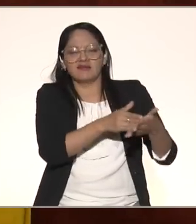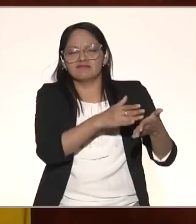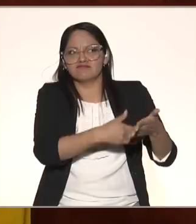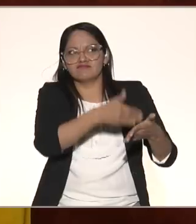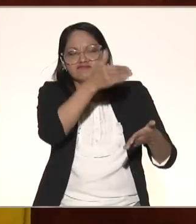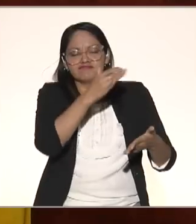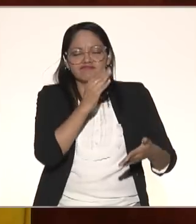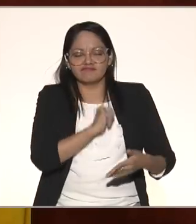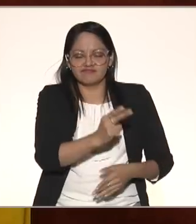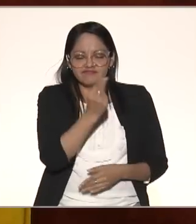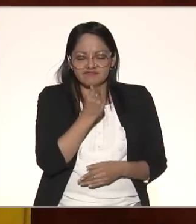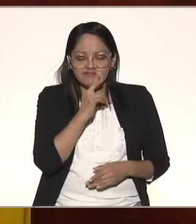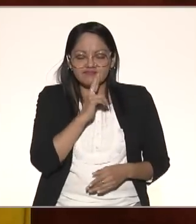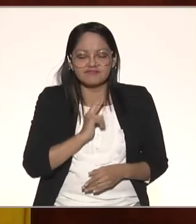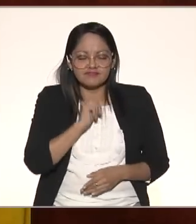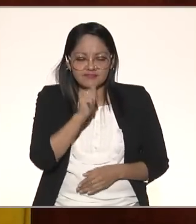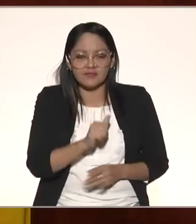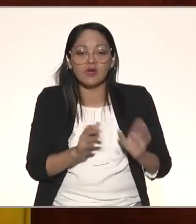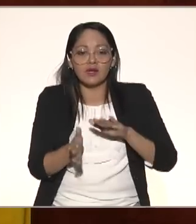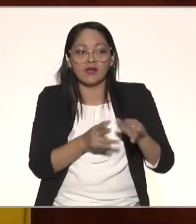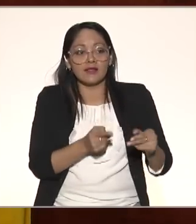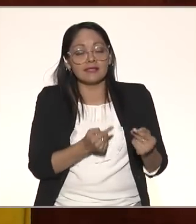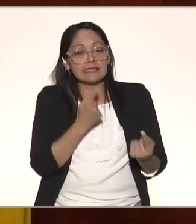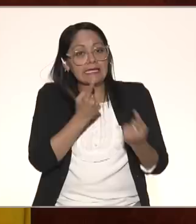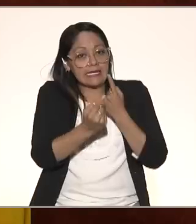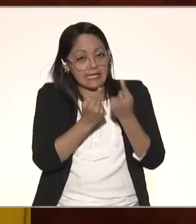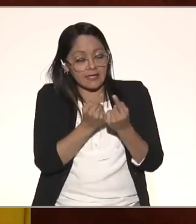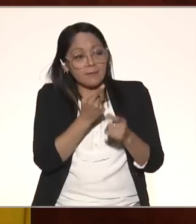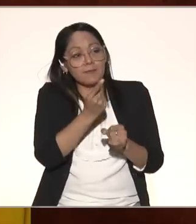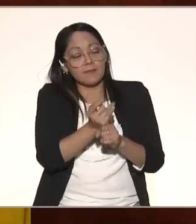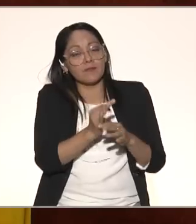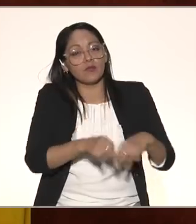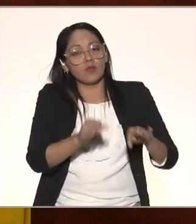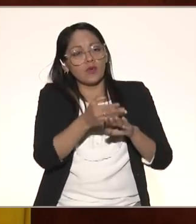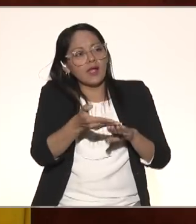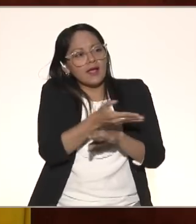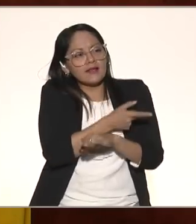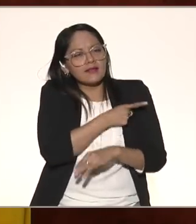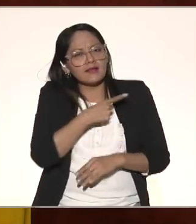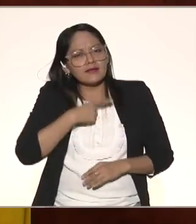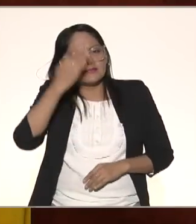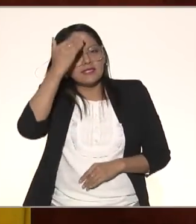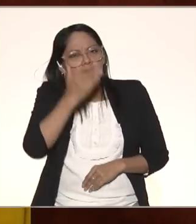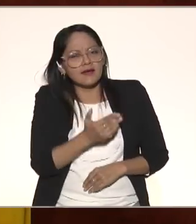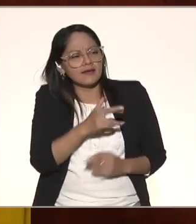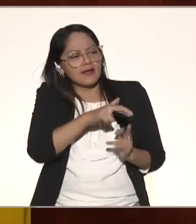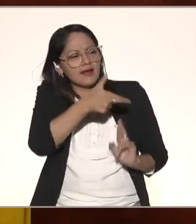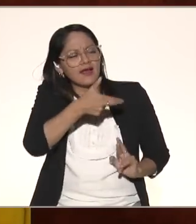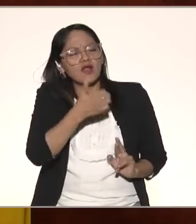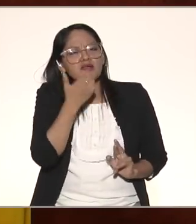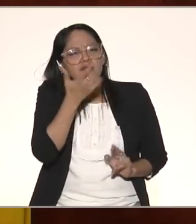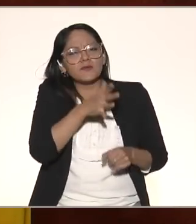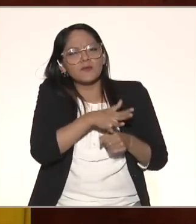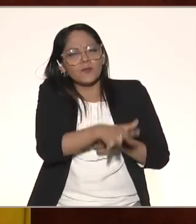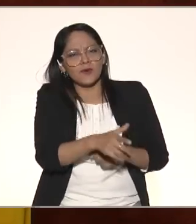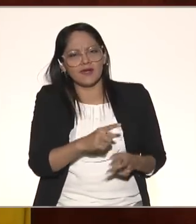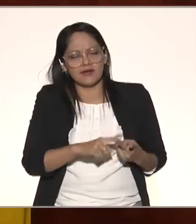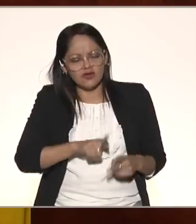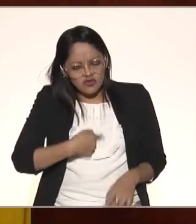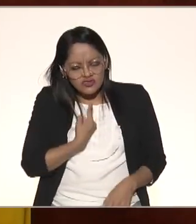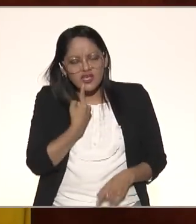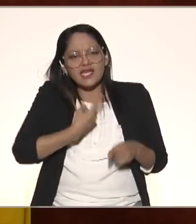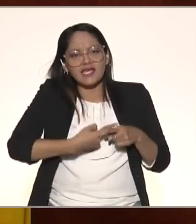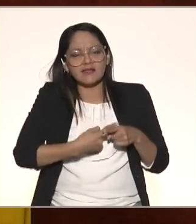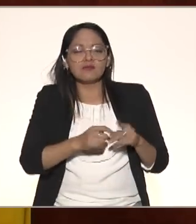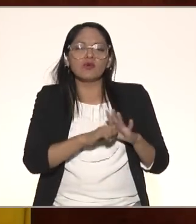Sánchez también nos comenta, antes de negociar, es importante saber qué es lo que queremos de la relación y quiénes somos. ¿Por qué vamos pidiendo que nos